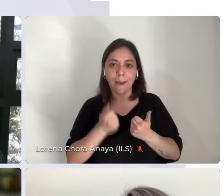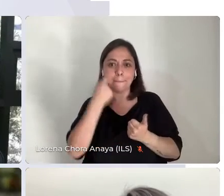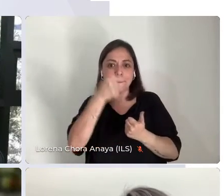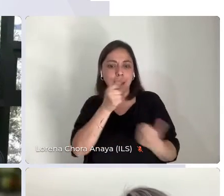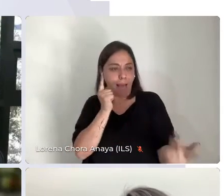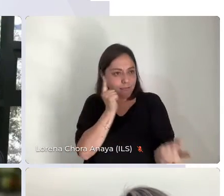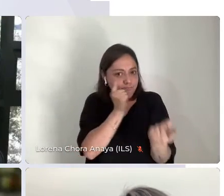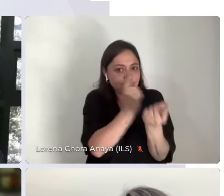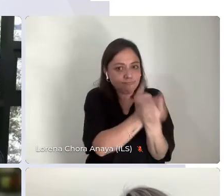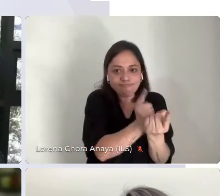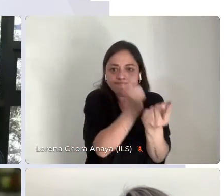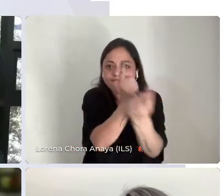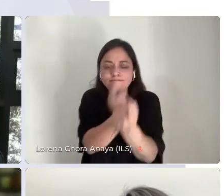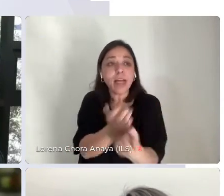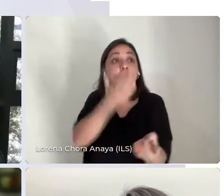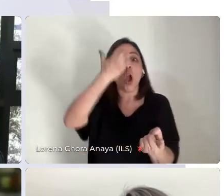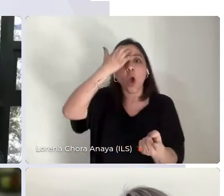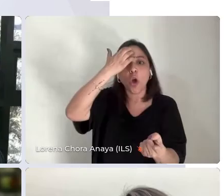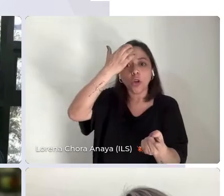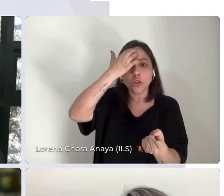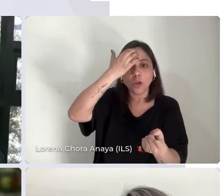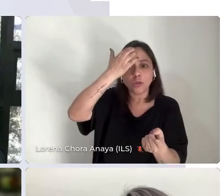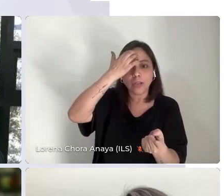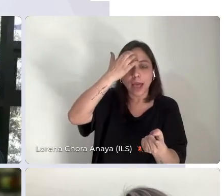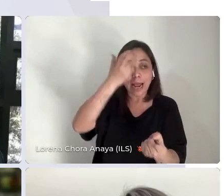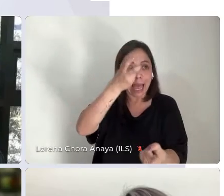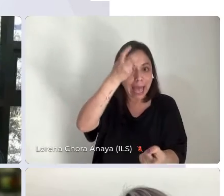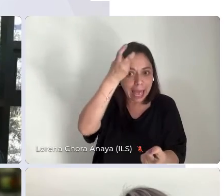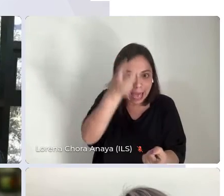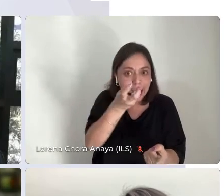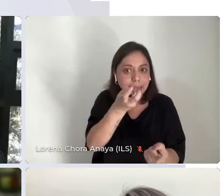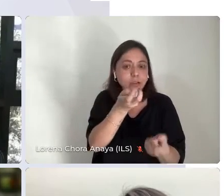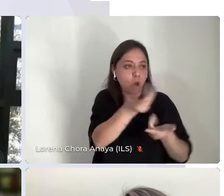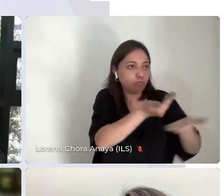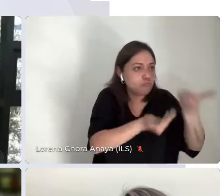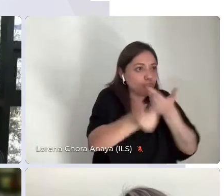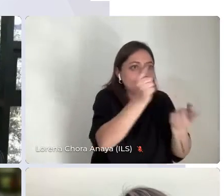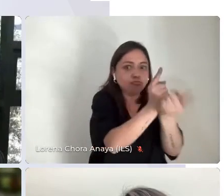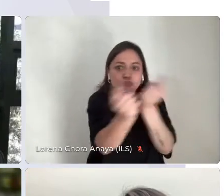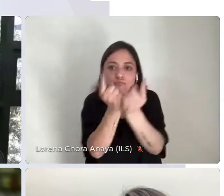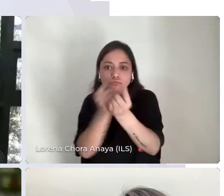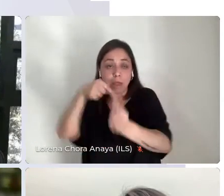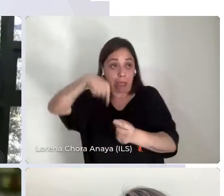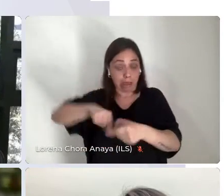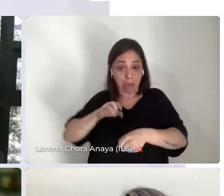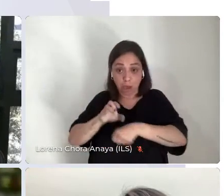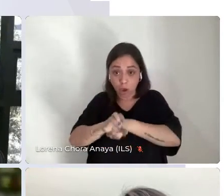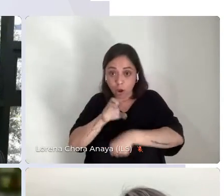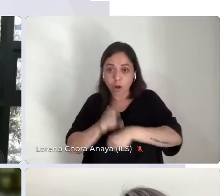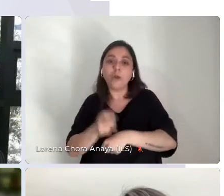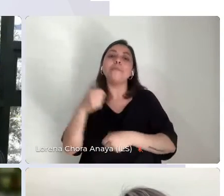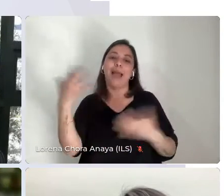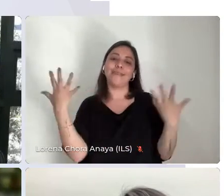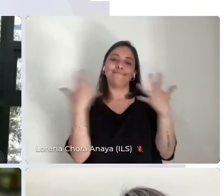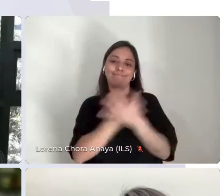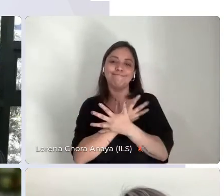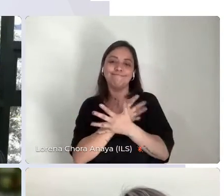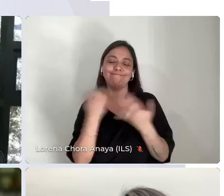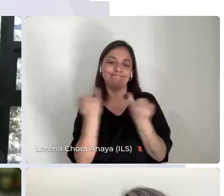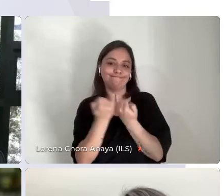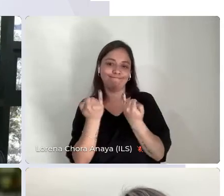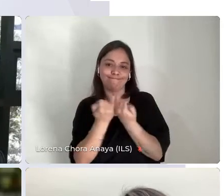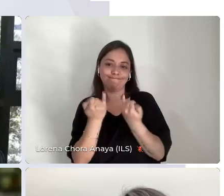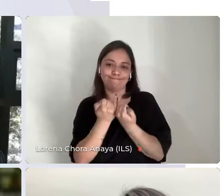y restricciones también ha sido como un descubrimiento interesante que hemos tenido en Colombia, ¿cierto? Muchas veces también un poco conectando con el tema del ego,